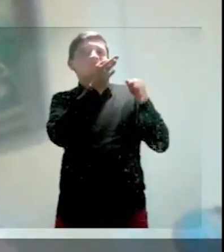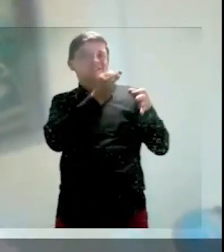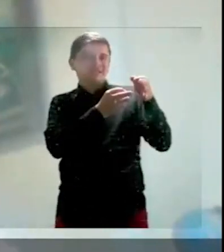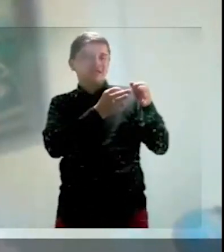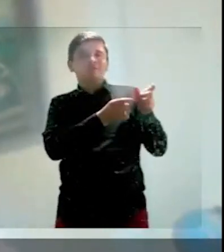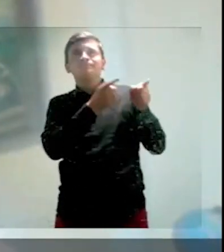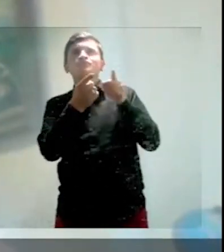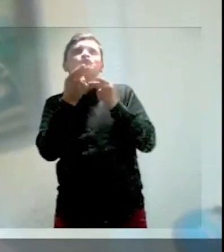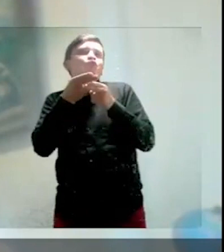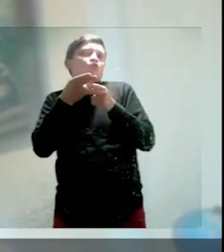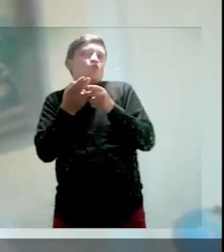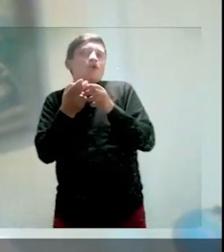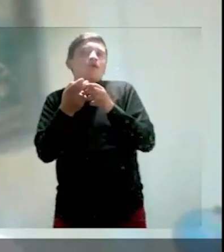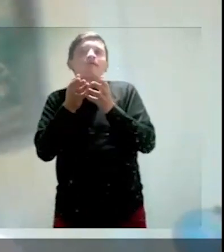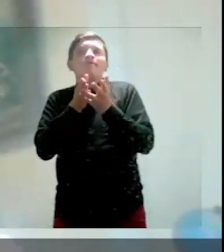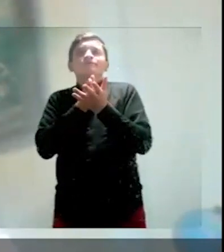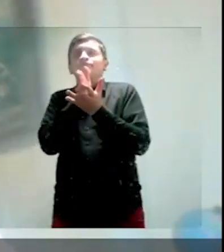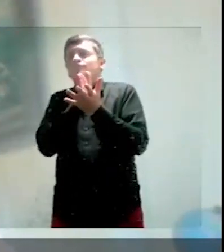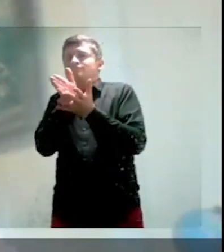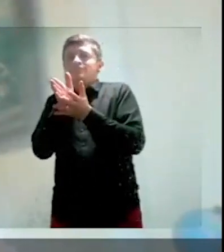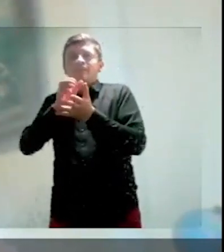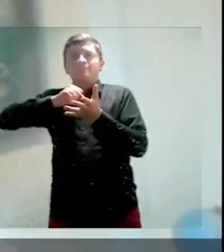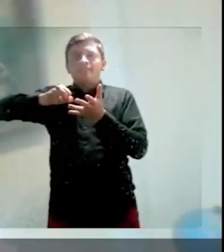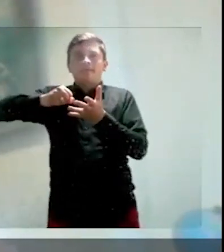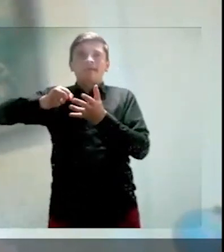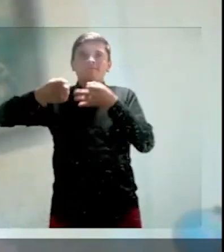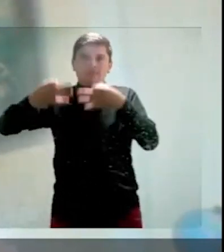ahora las vías de hecho, cada día